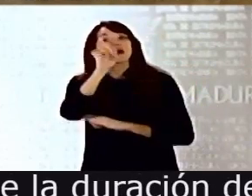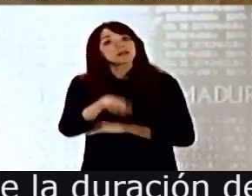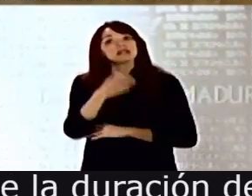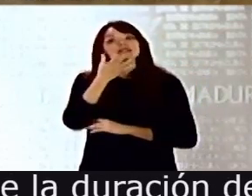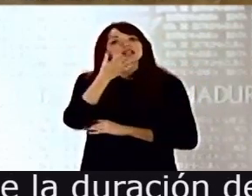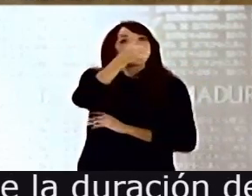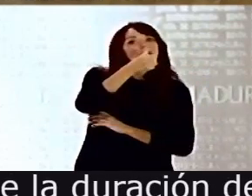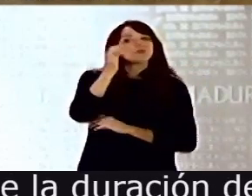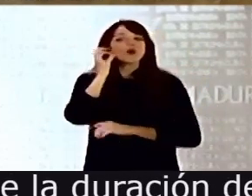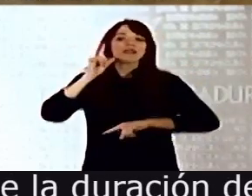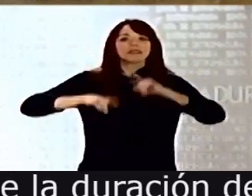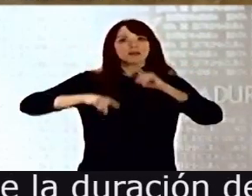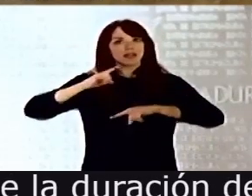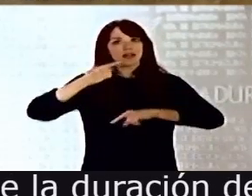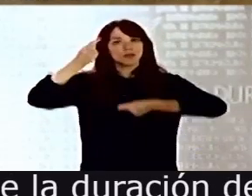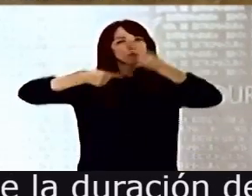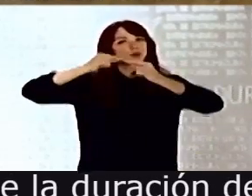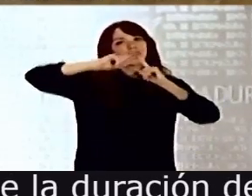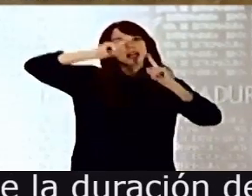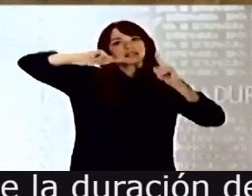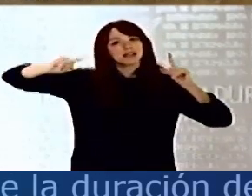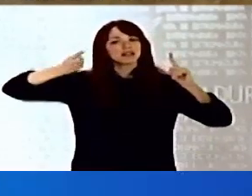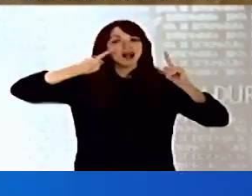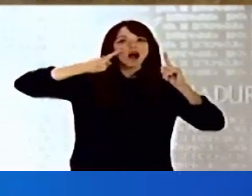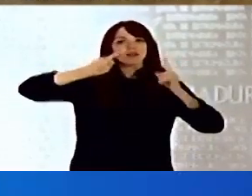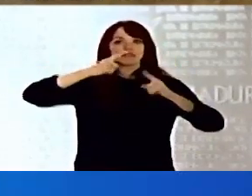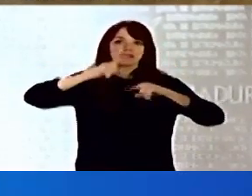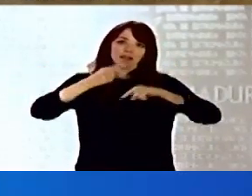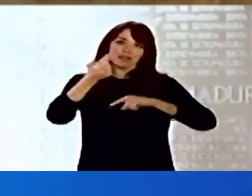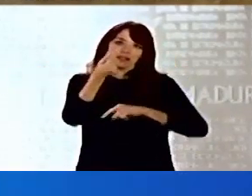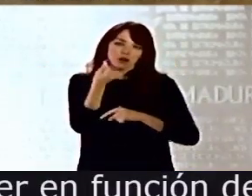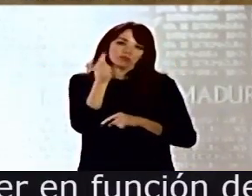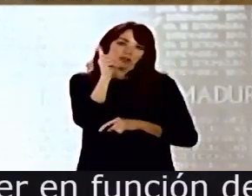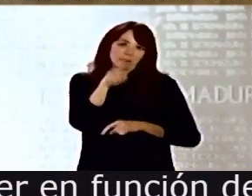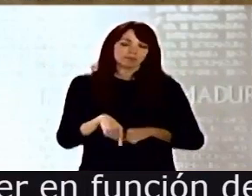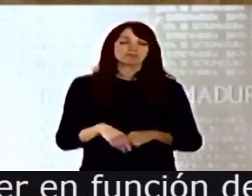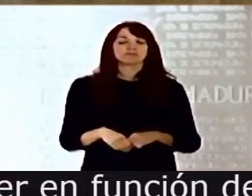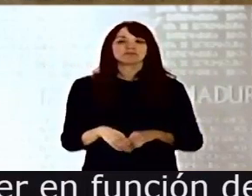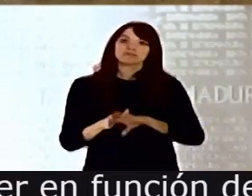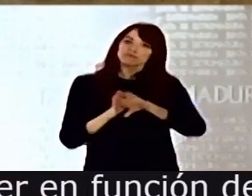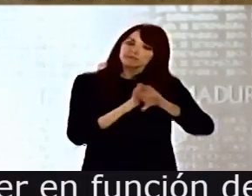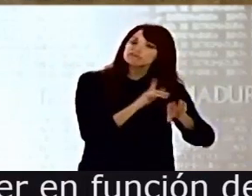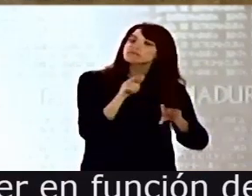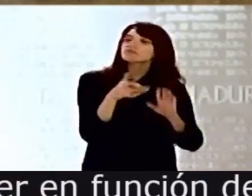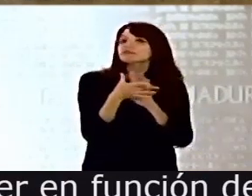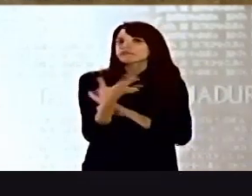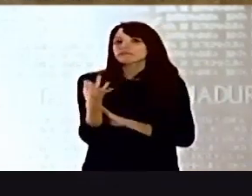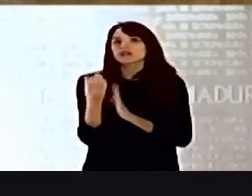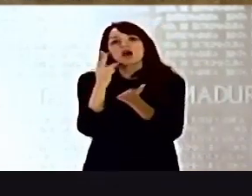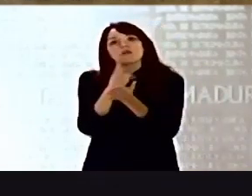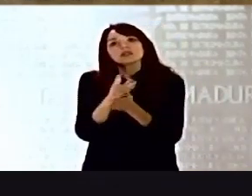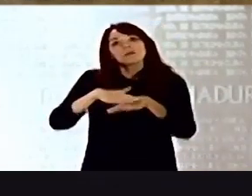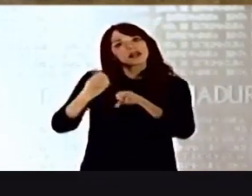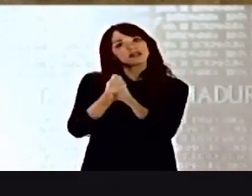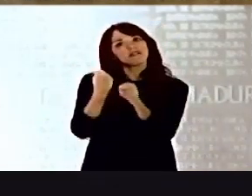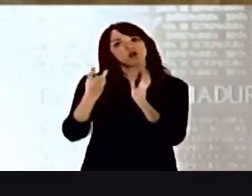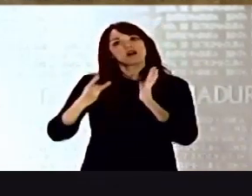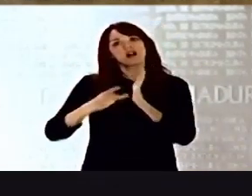hombre o una mujer en función de los datos estadísticos que tenemos. Es una apuesta por el empleo de calidad.